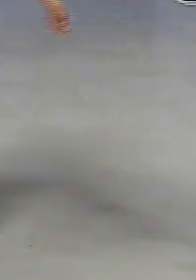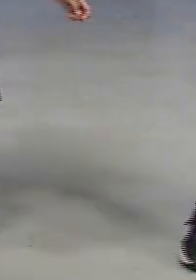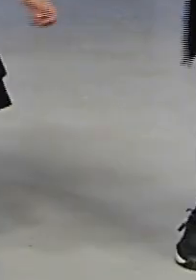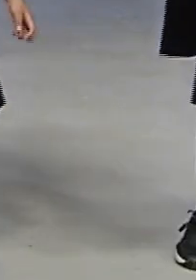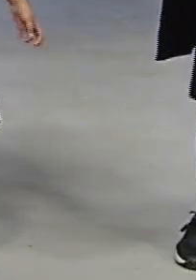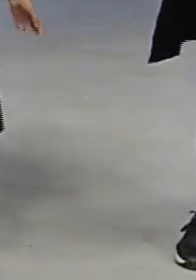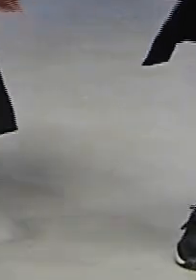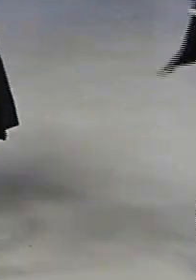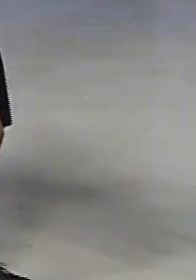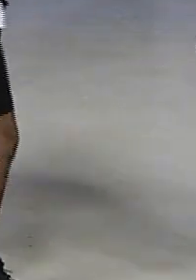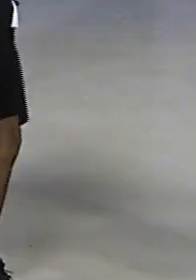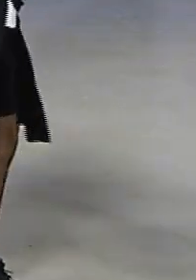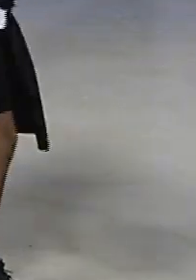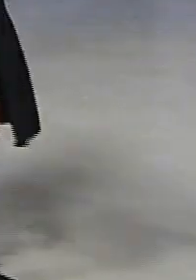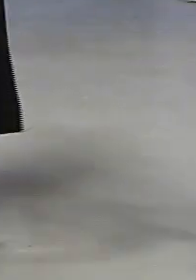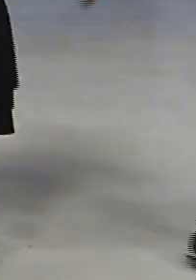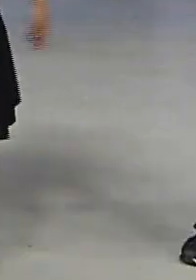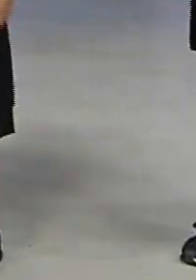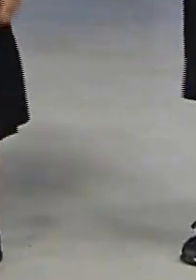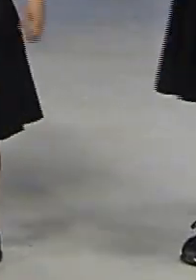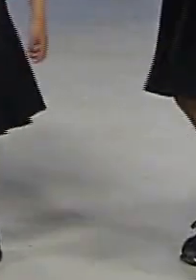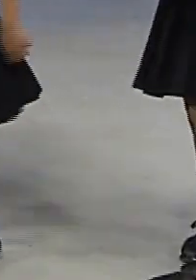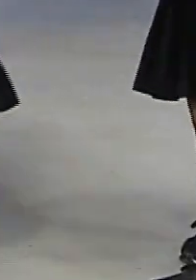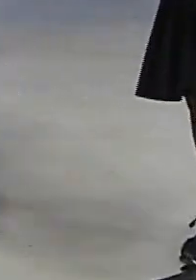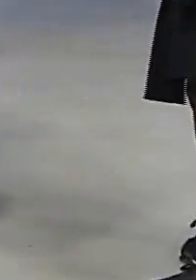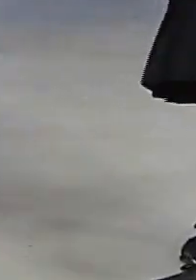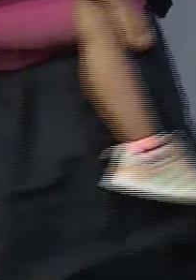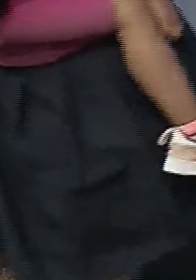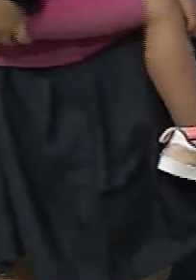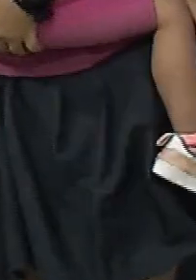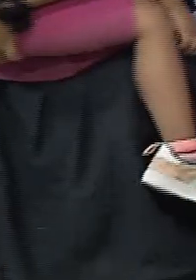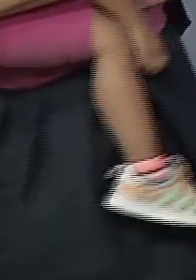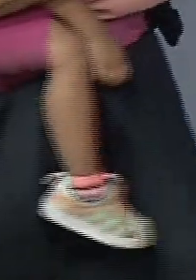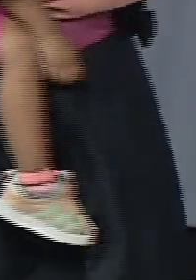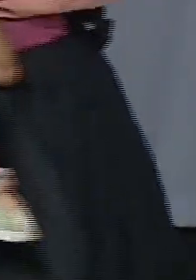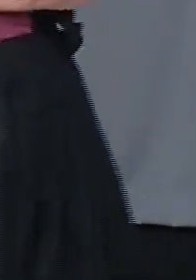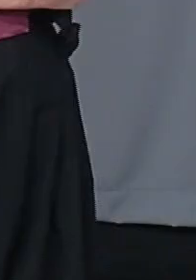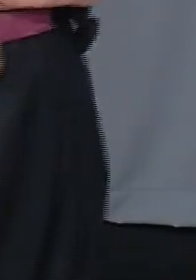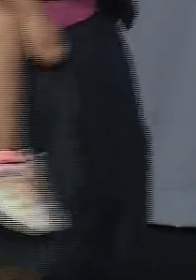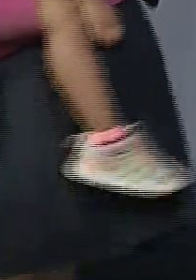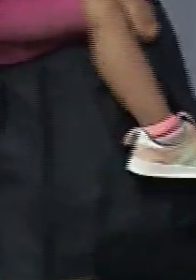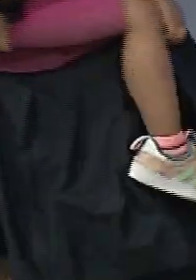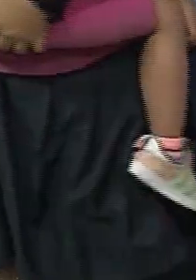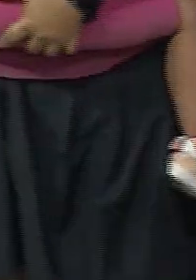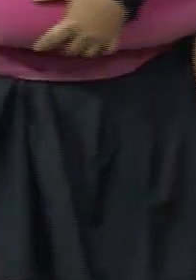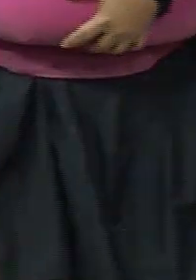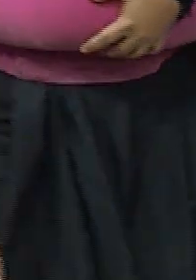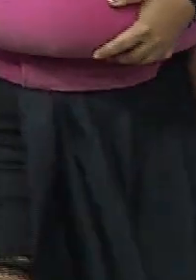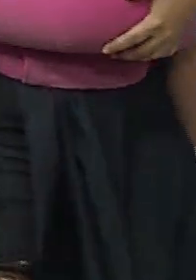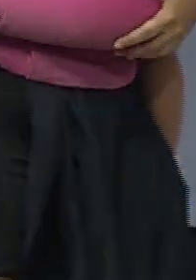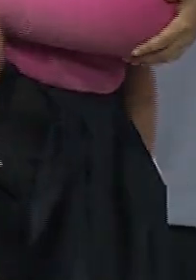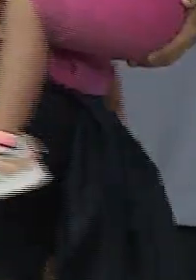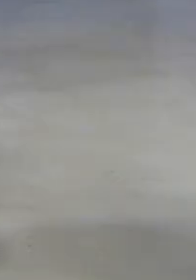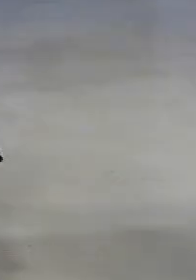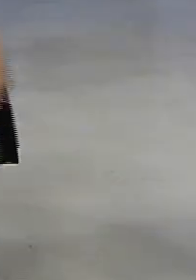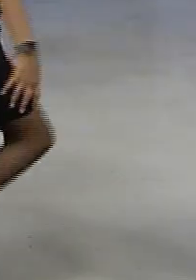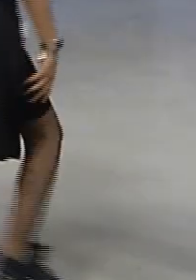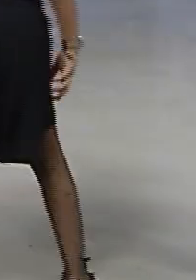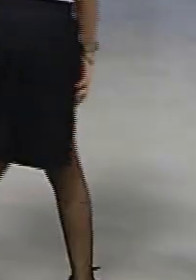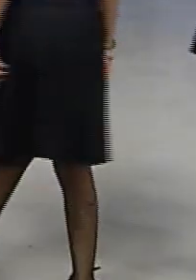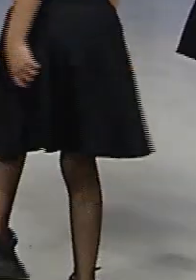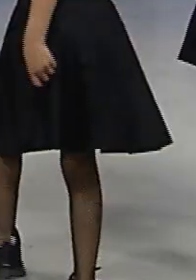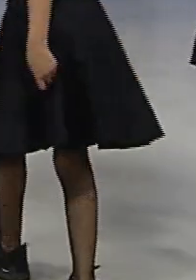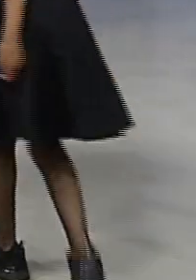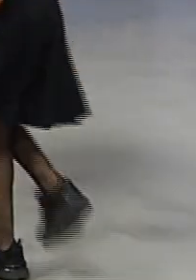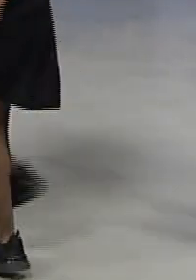señor pues que no vea que así negra Está bonita